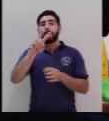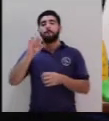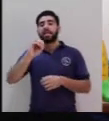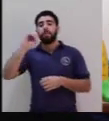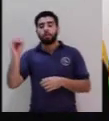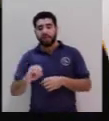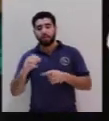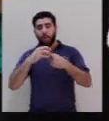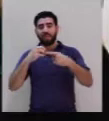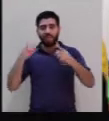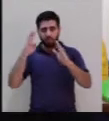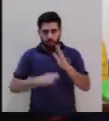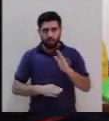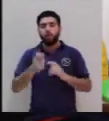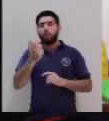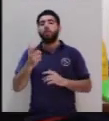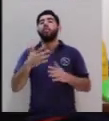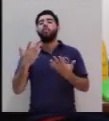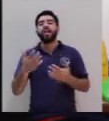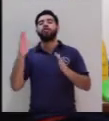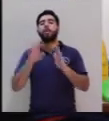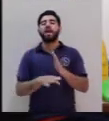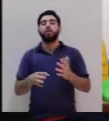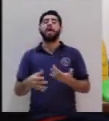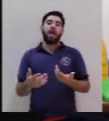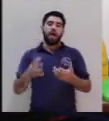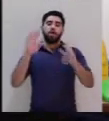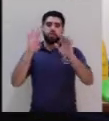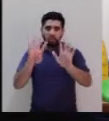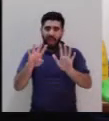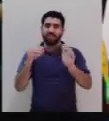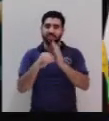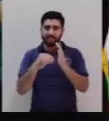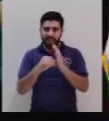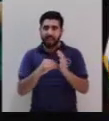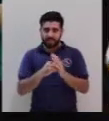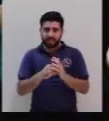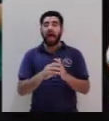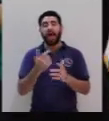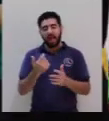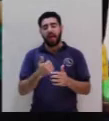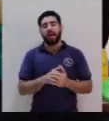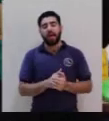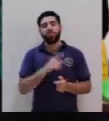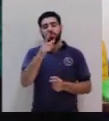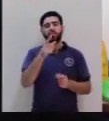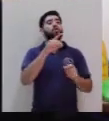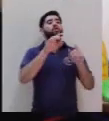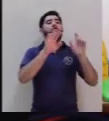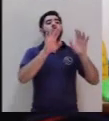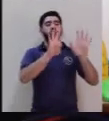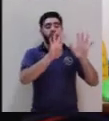Es decir, por cada par de botas que cuesta 45 quetzales, se le va a restar 9 quetzales y se ese le sería va a restar, el 20% de descuento. Ese sería